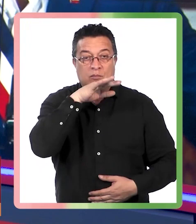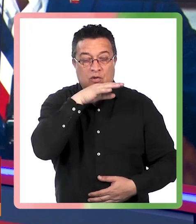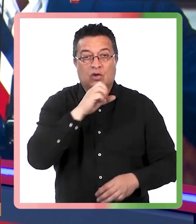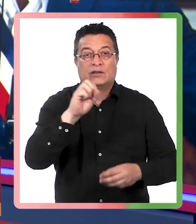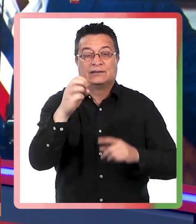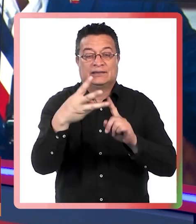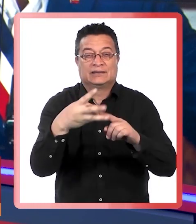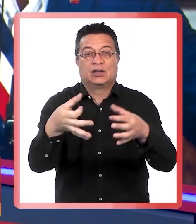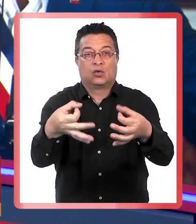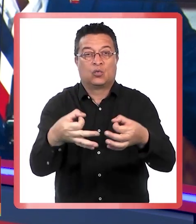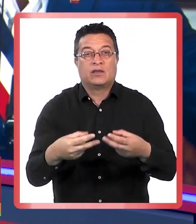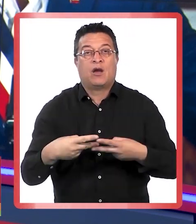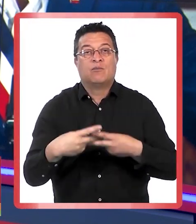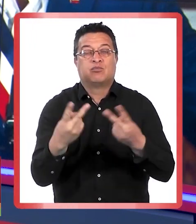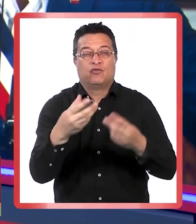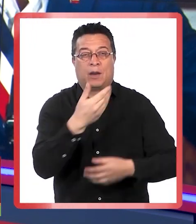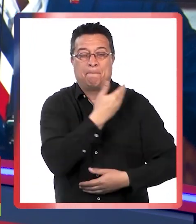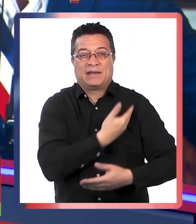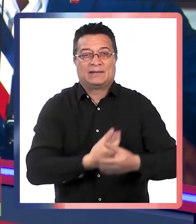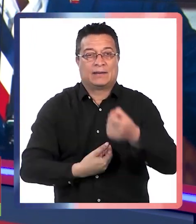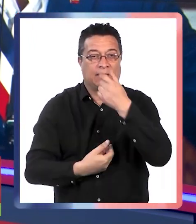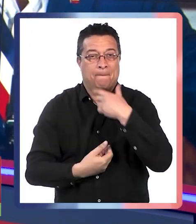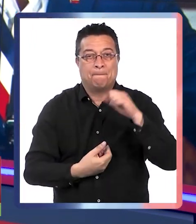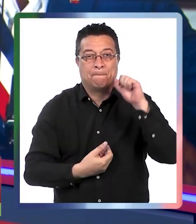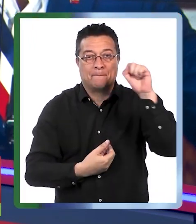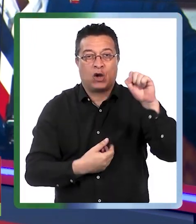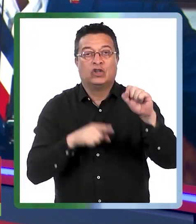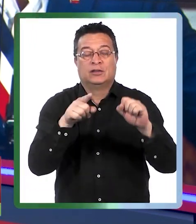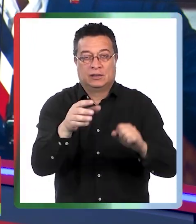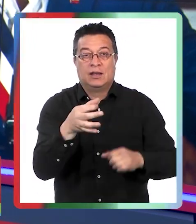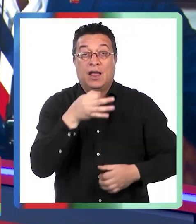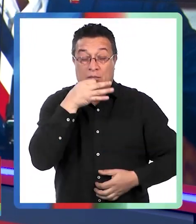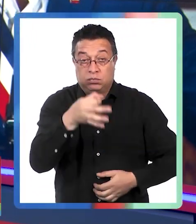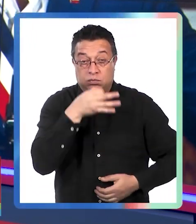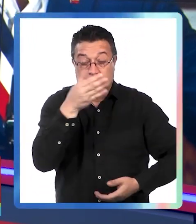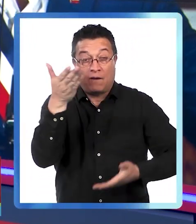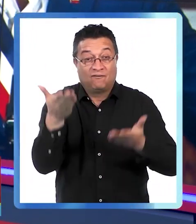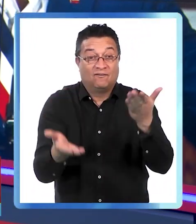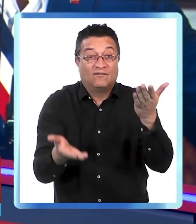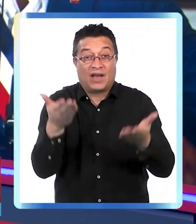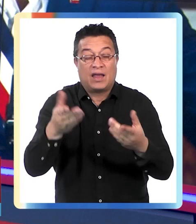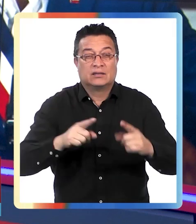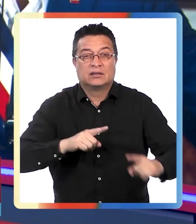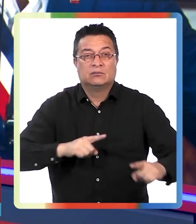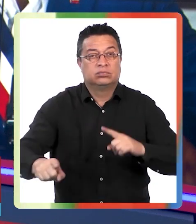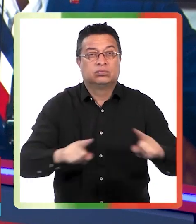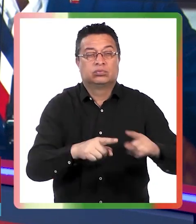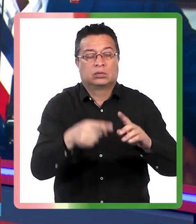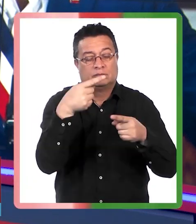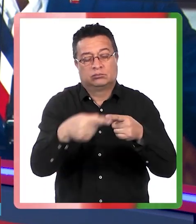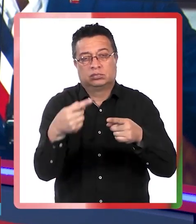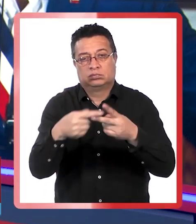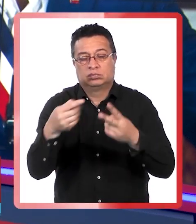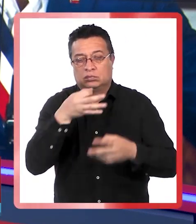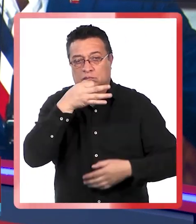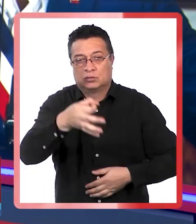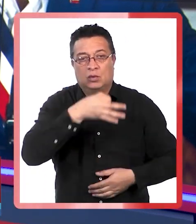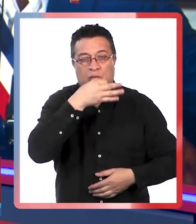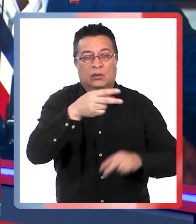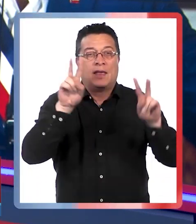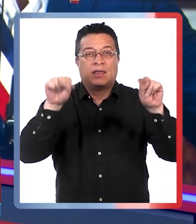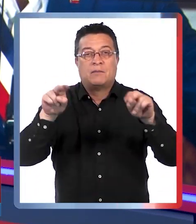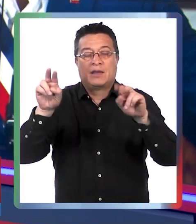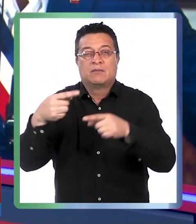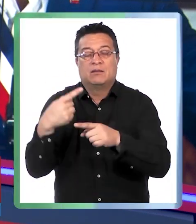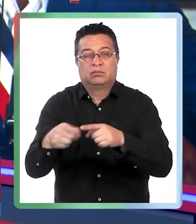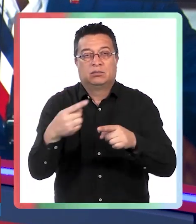2 horas y 45 minutos duró la tercera cuenta pública del presidente Boric, instancia en la que el mandatario realizó un balance de su gestión y diversos anuncios en